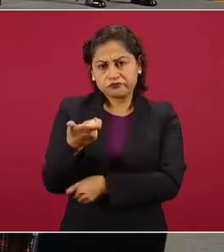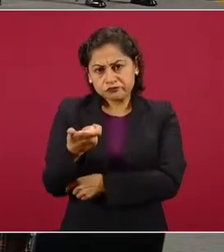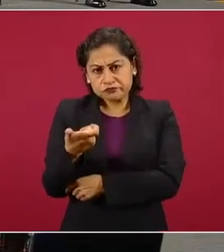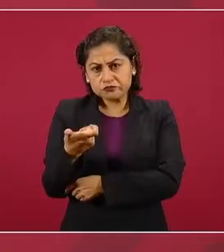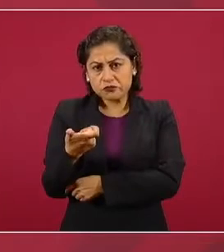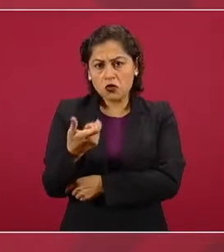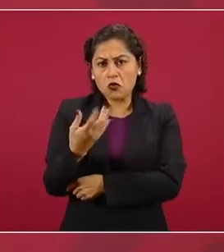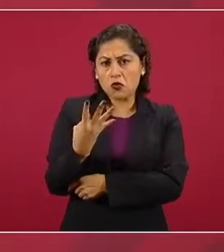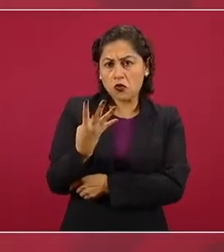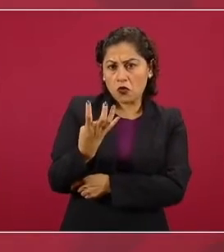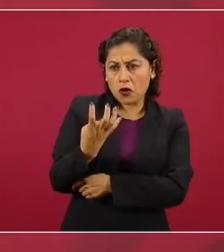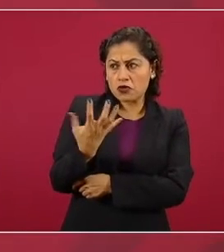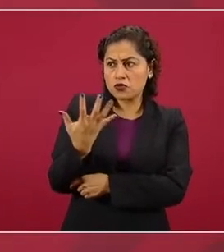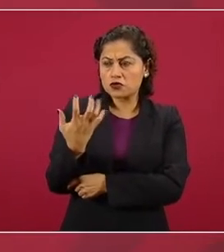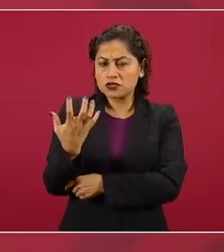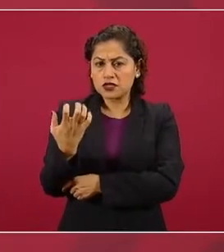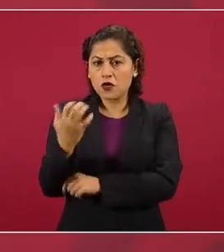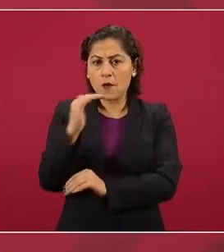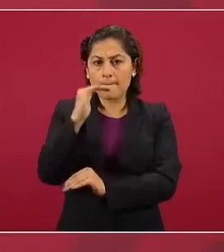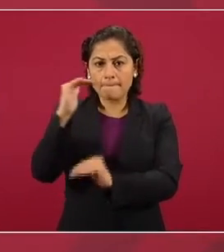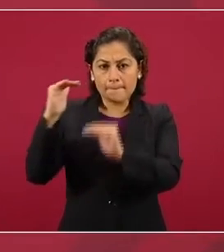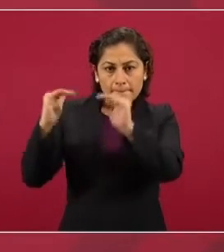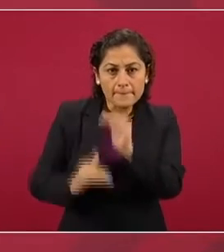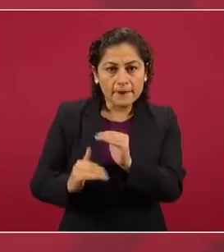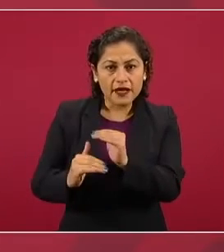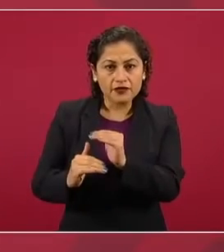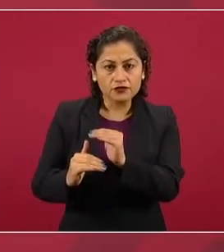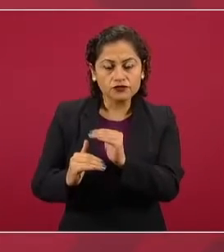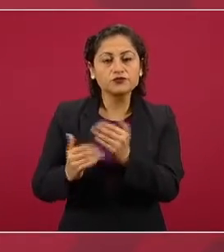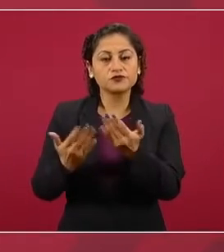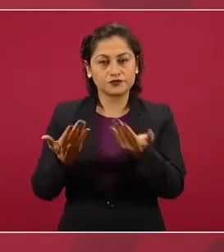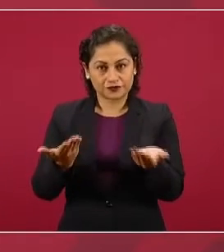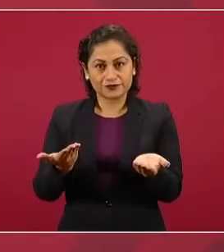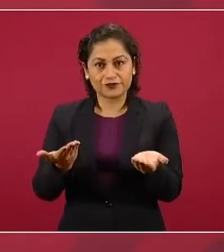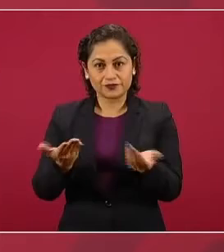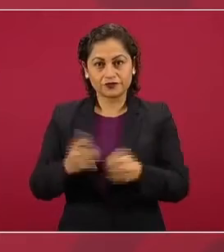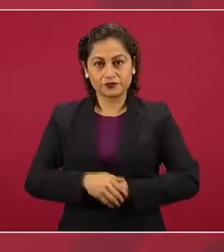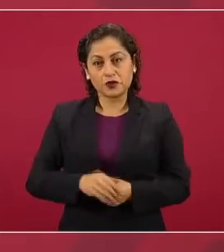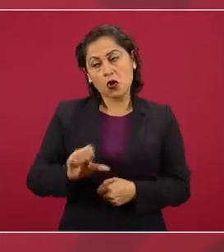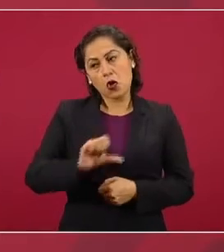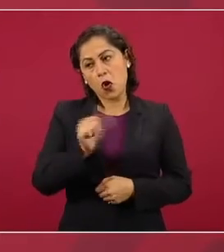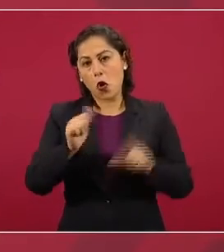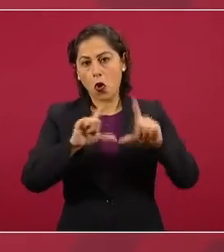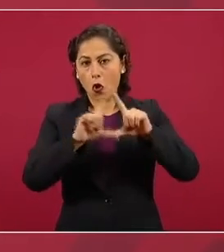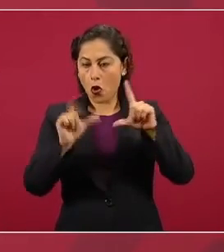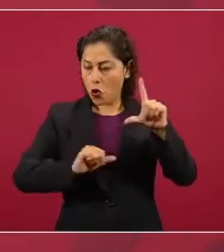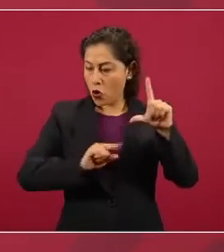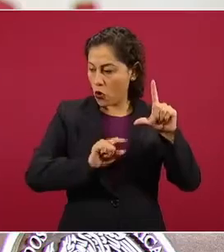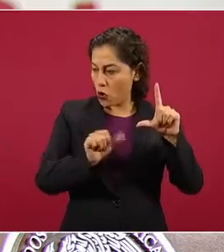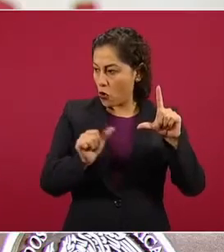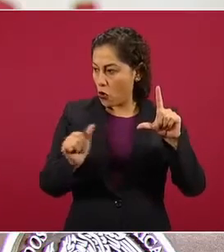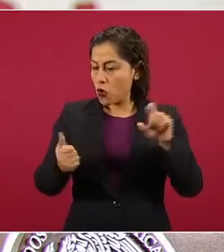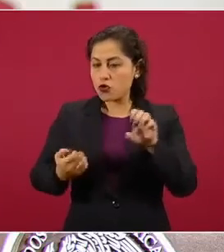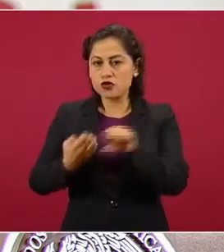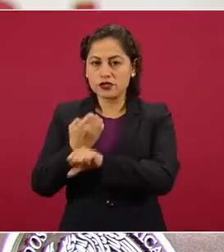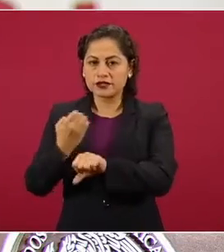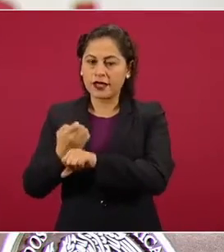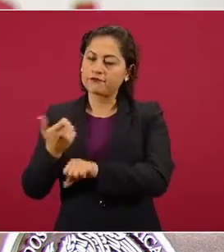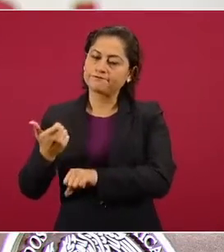4 hasta 5 pesos menos que lo que cuesta en el resto del